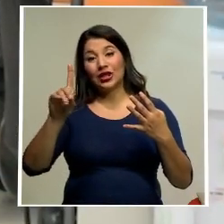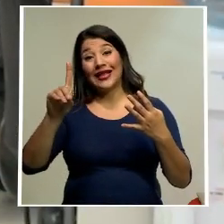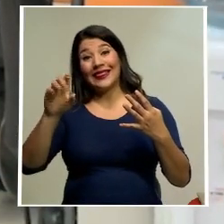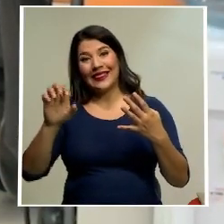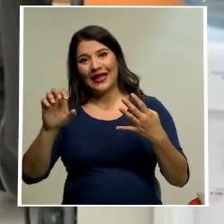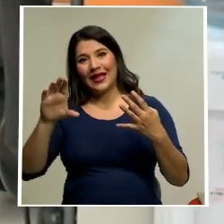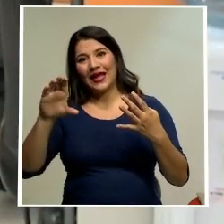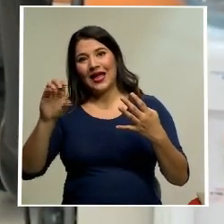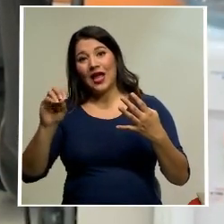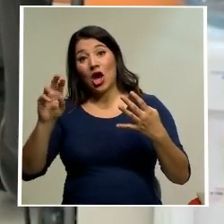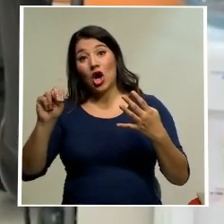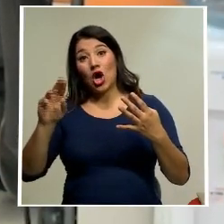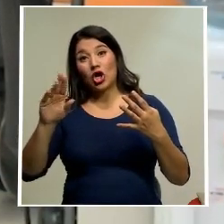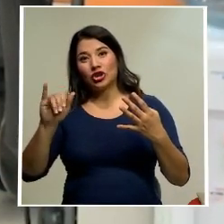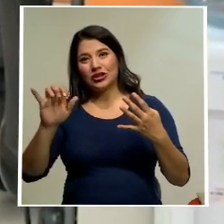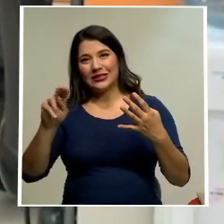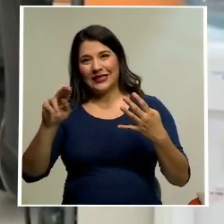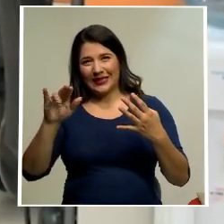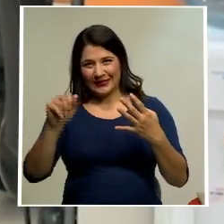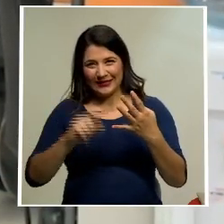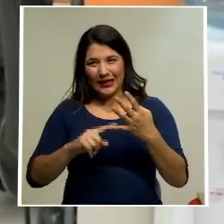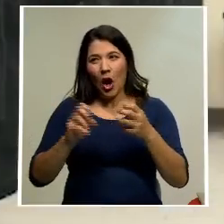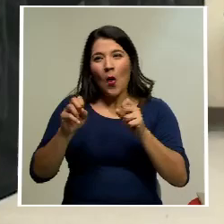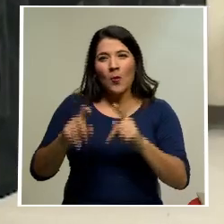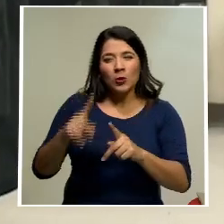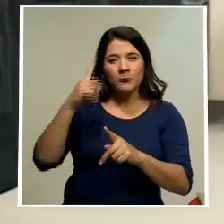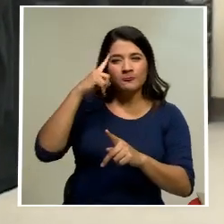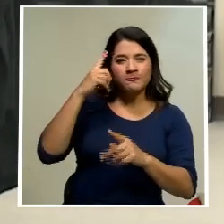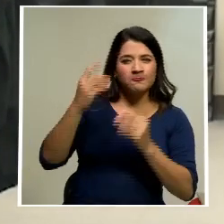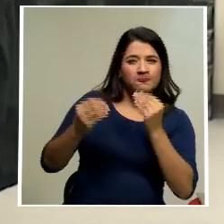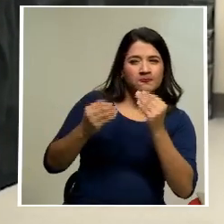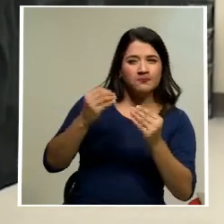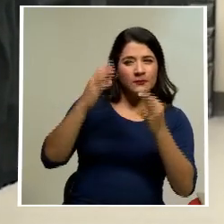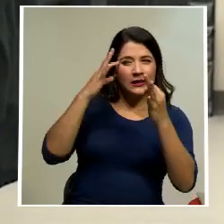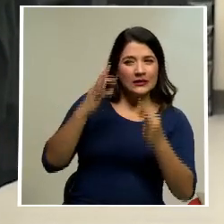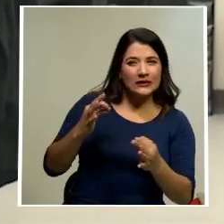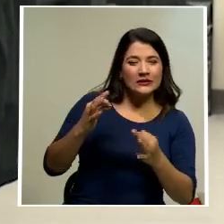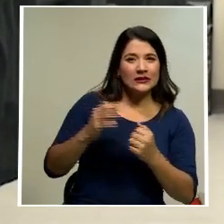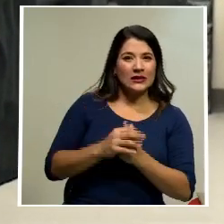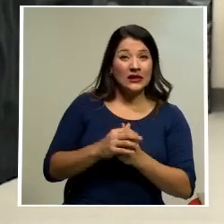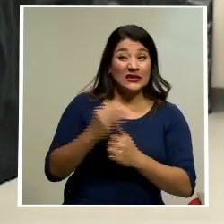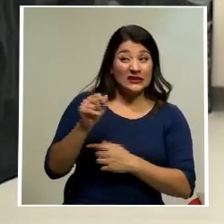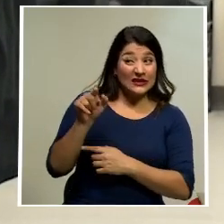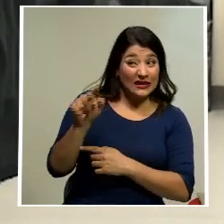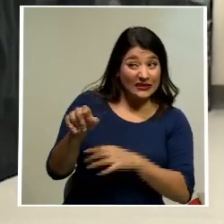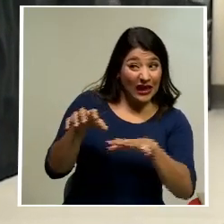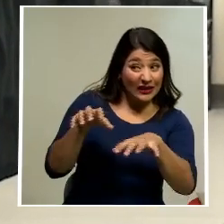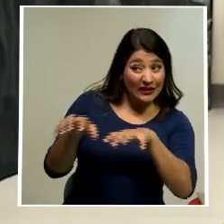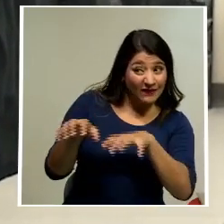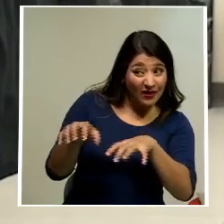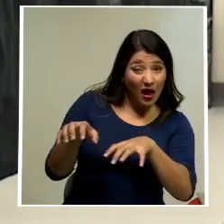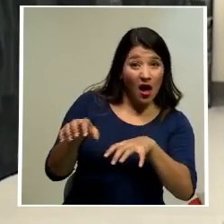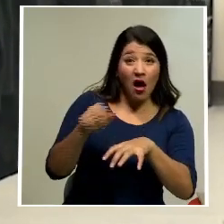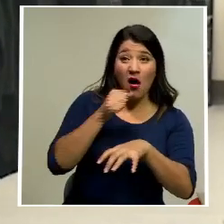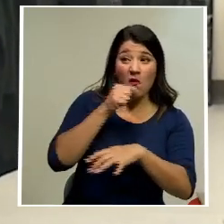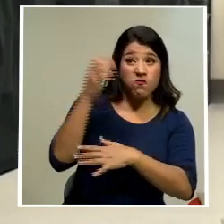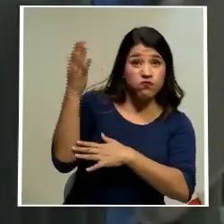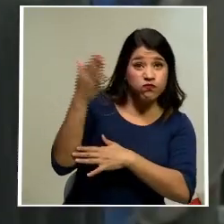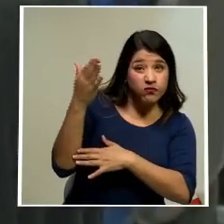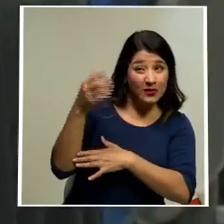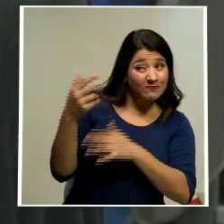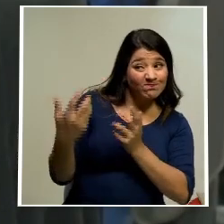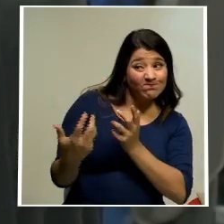Estado abstenerse de realizar actos o capacitaciones si van en contra de sus creencias o religión,